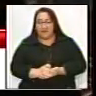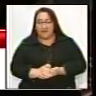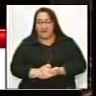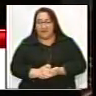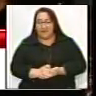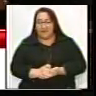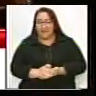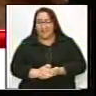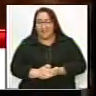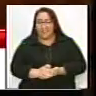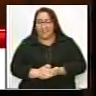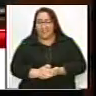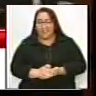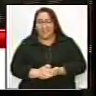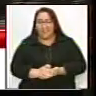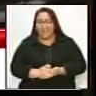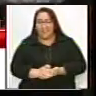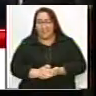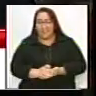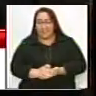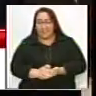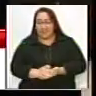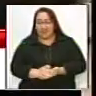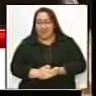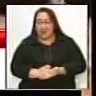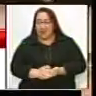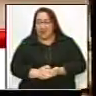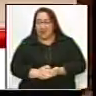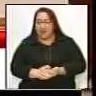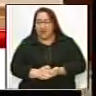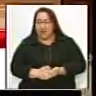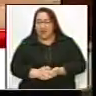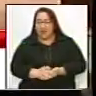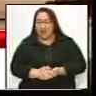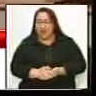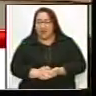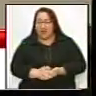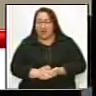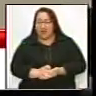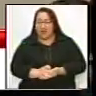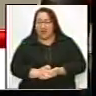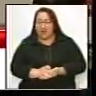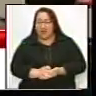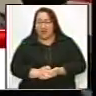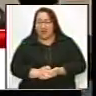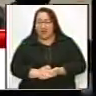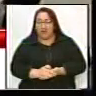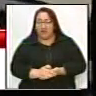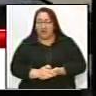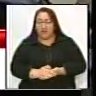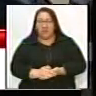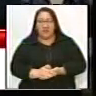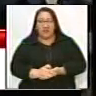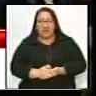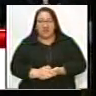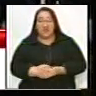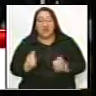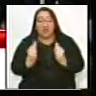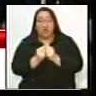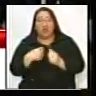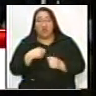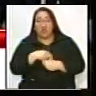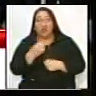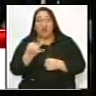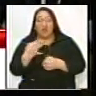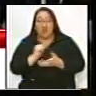Gracias, felicitaciones. Muchas gracias. Teníamos que darle la cordial bienvenida a Diego. Él ya está trabajando con nosotros varios meses,